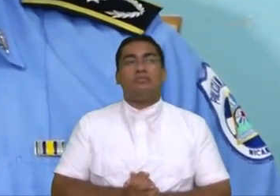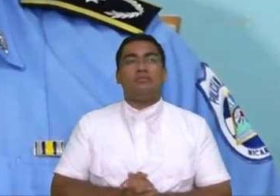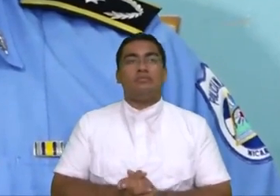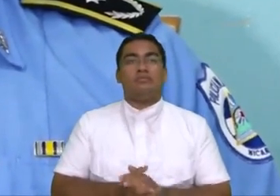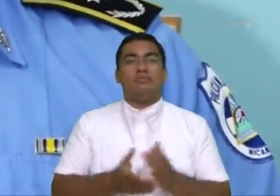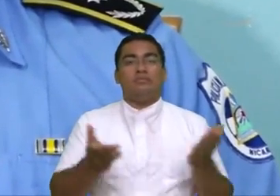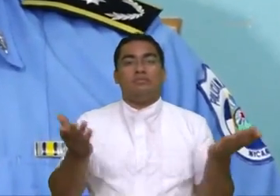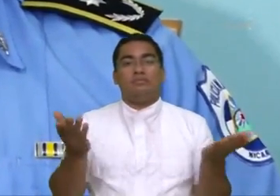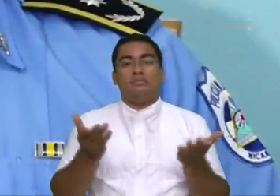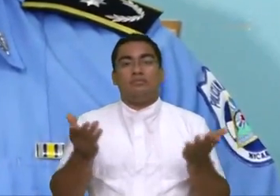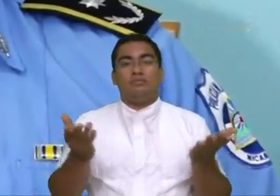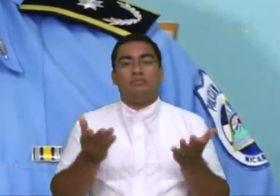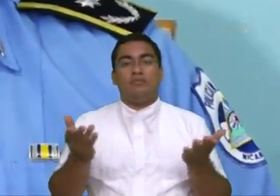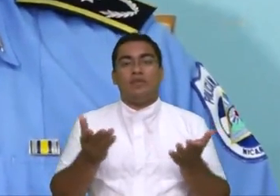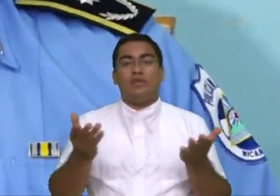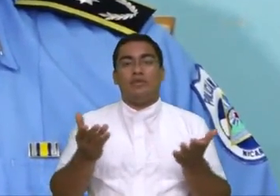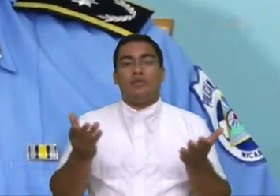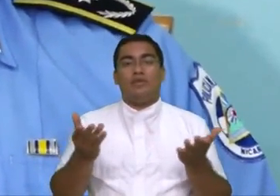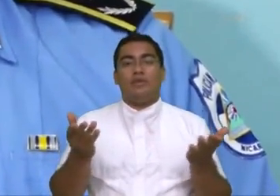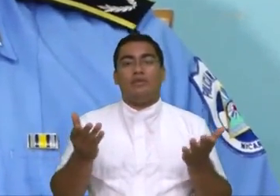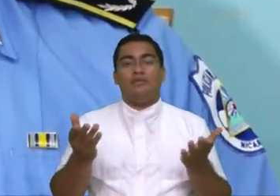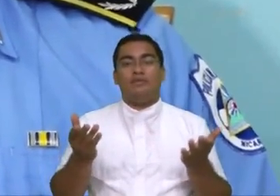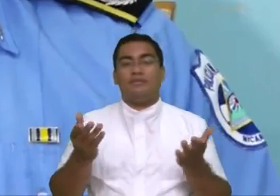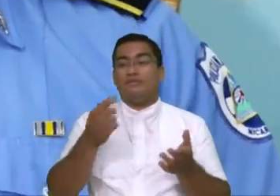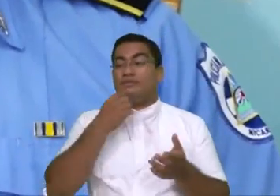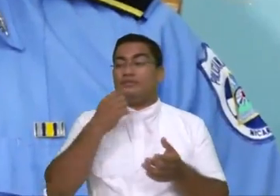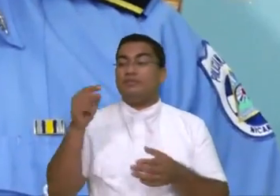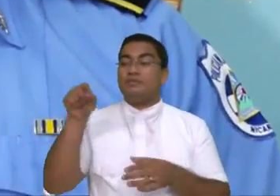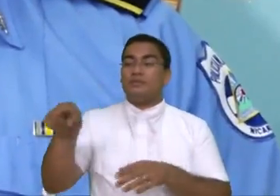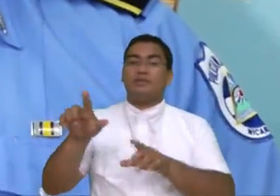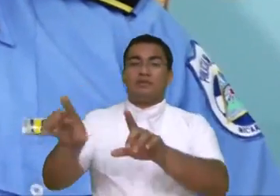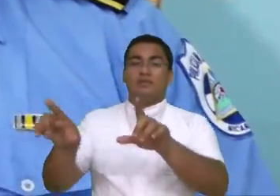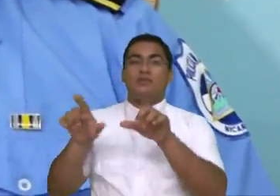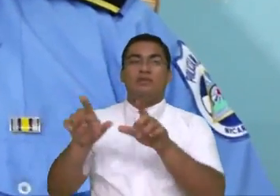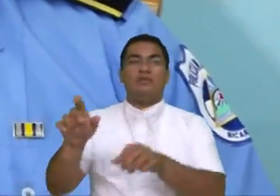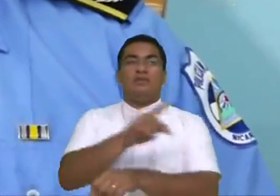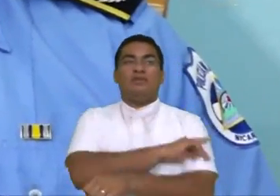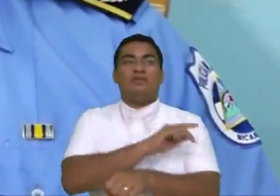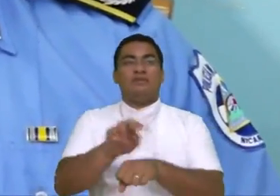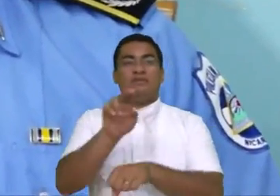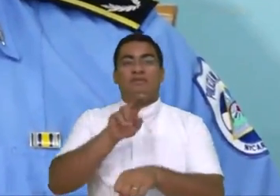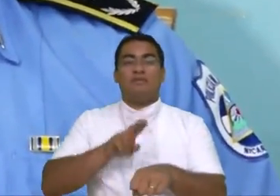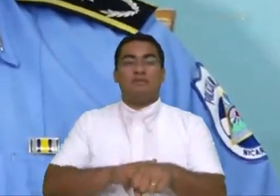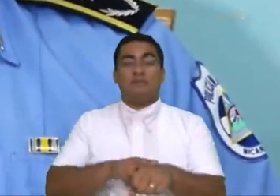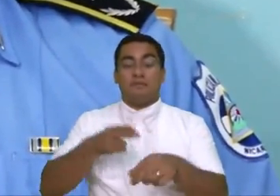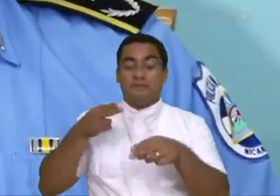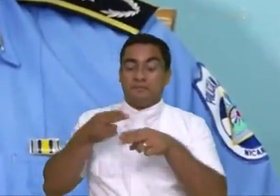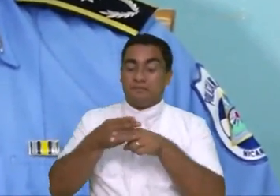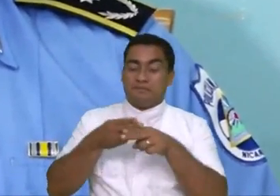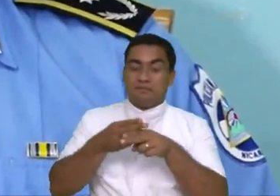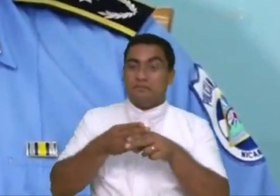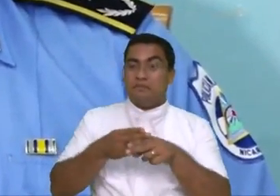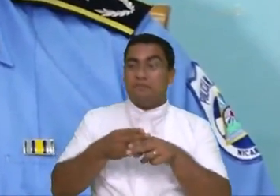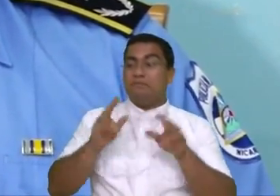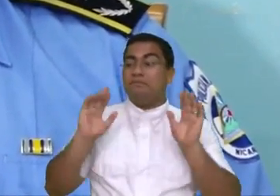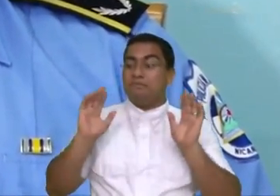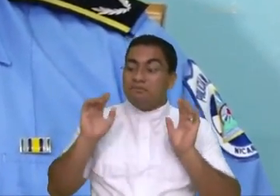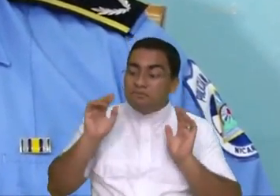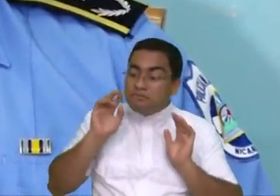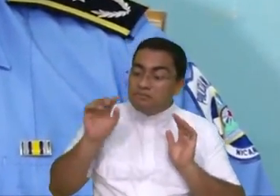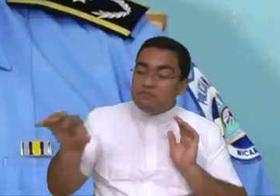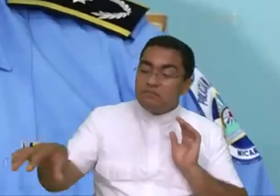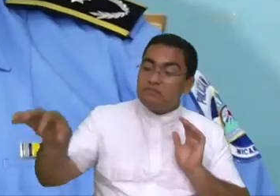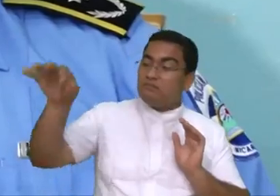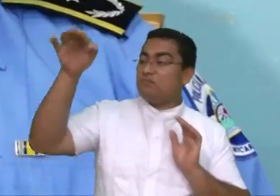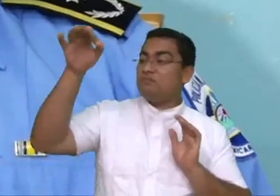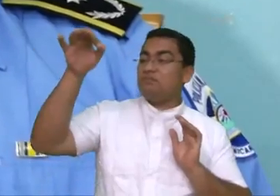ocupadas por la Policía Nacional en la escena: el arma cortopunzante